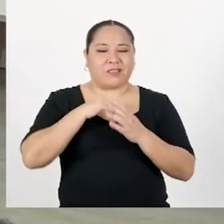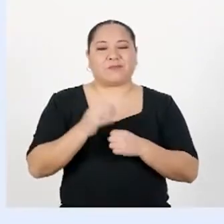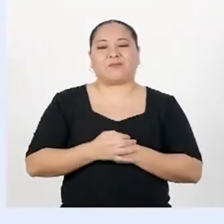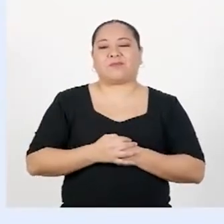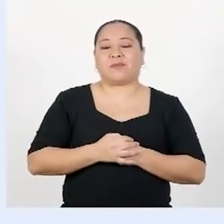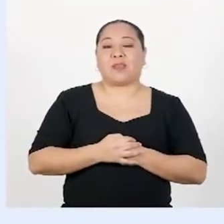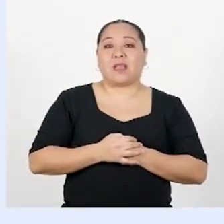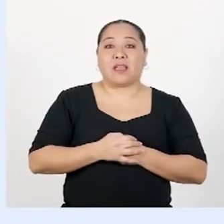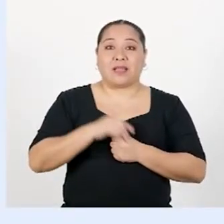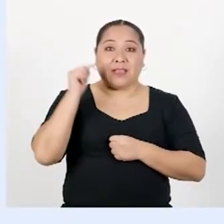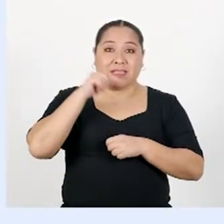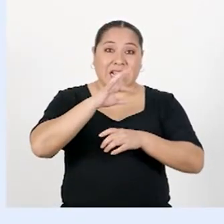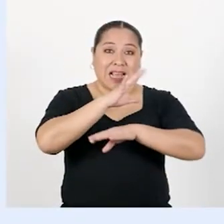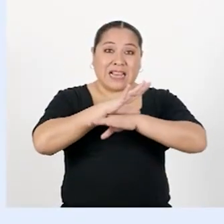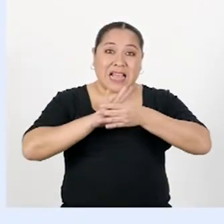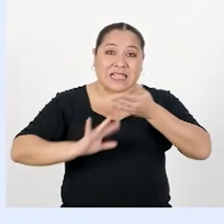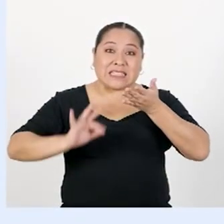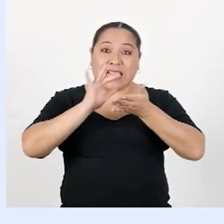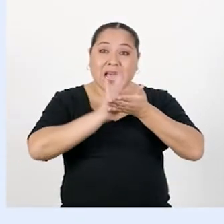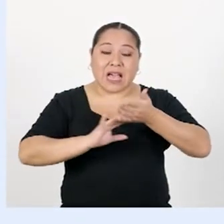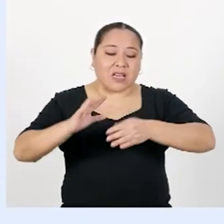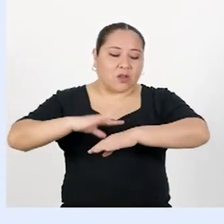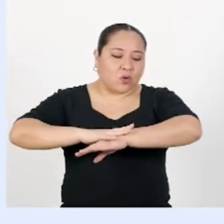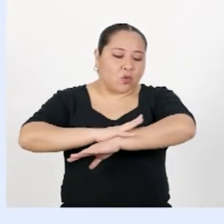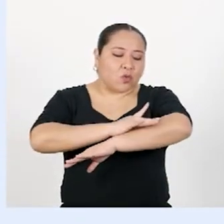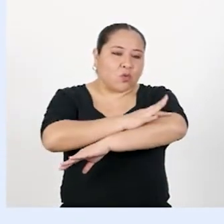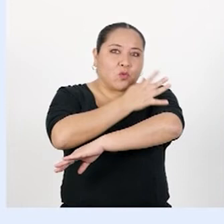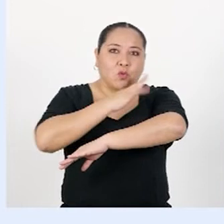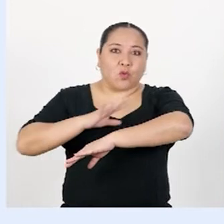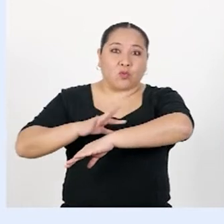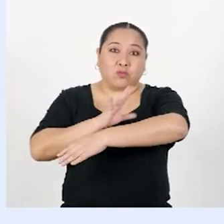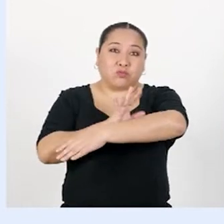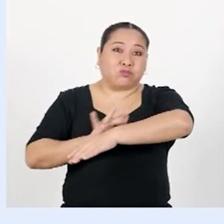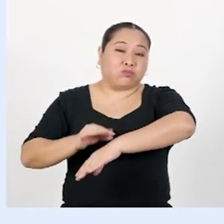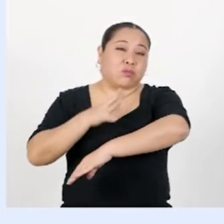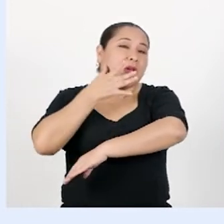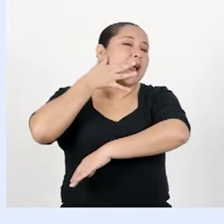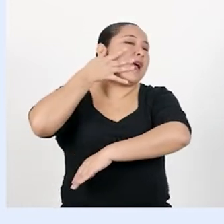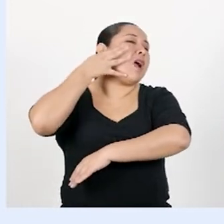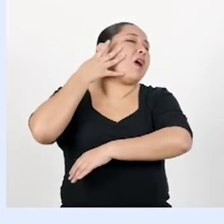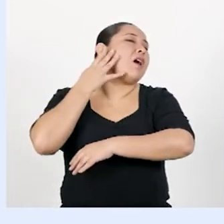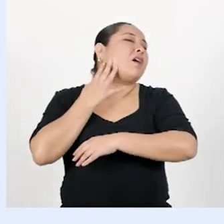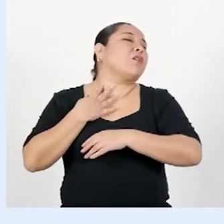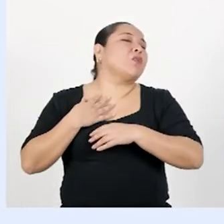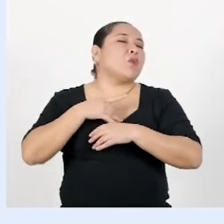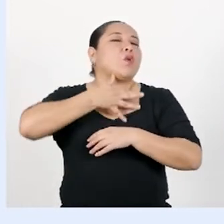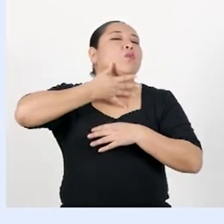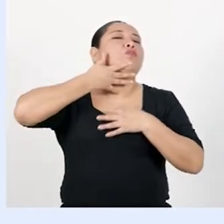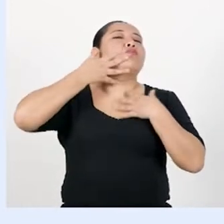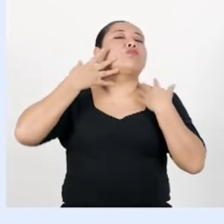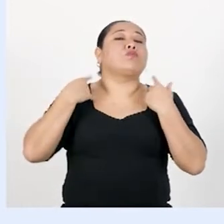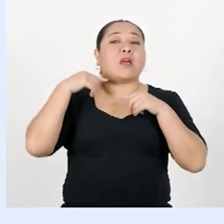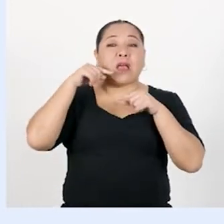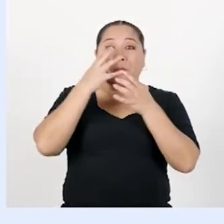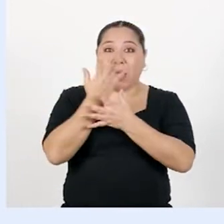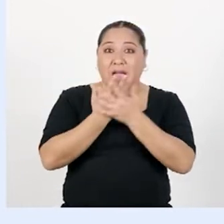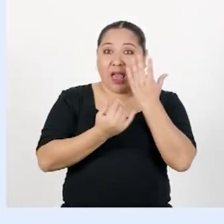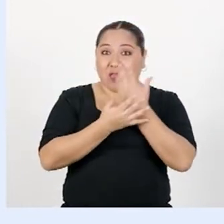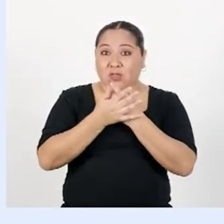dentro. El flujo de sangre hacia la piel, la cara, las manos, los